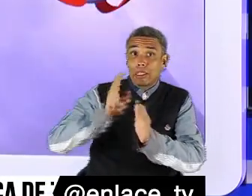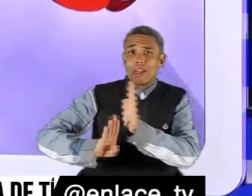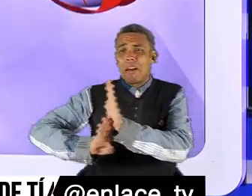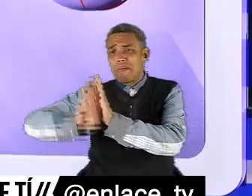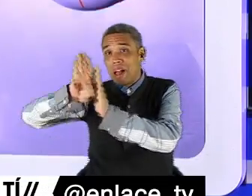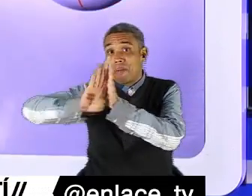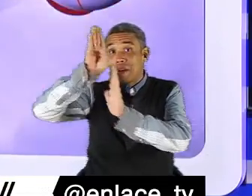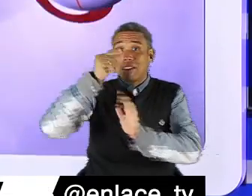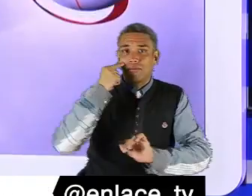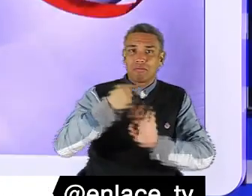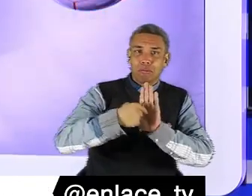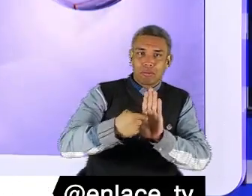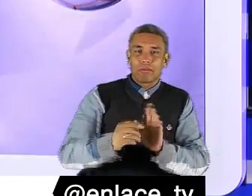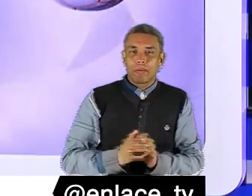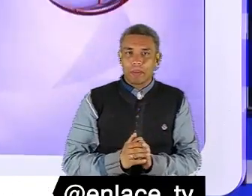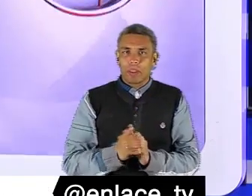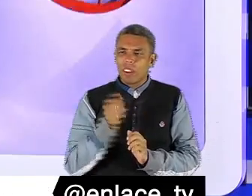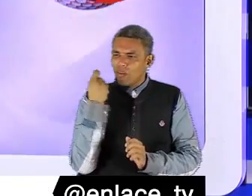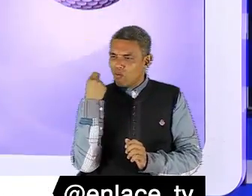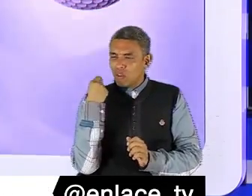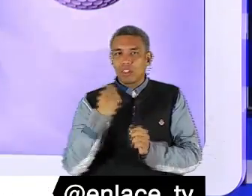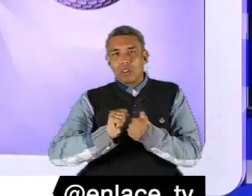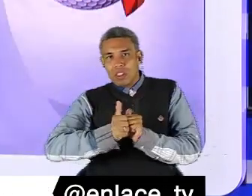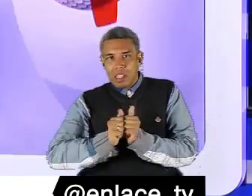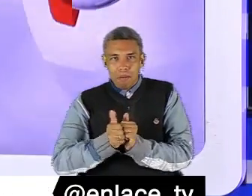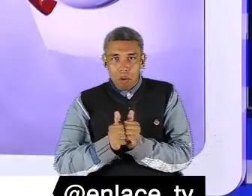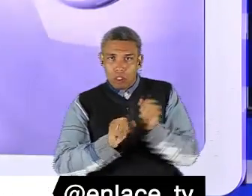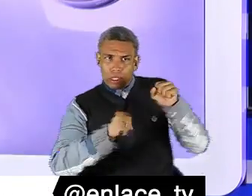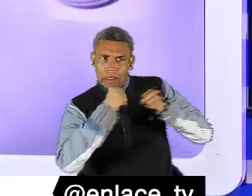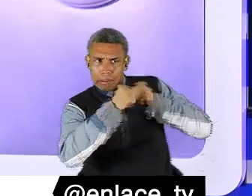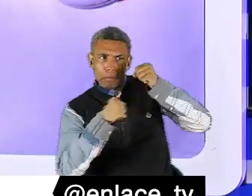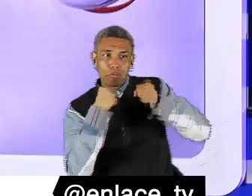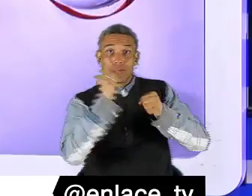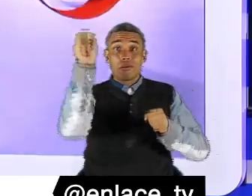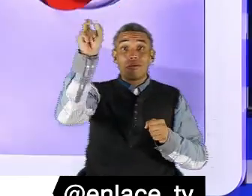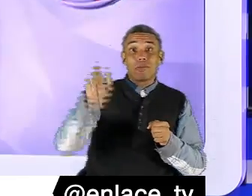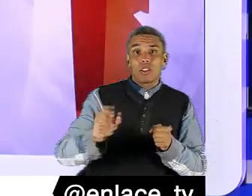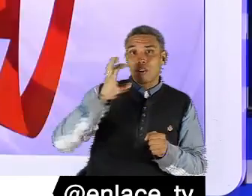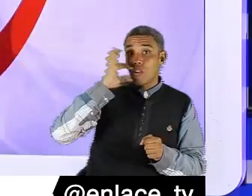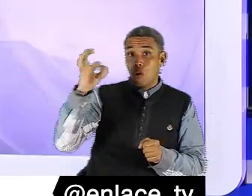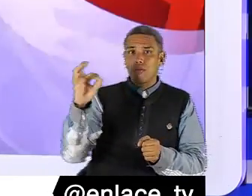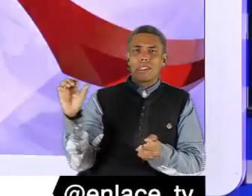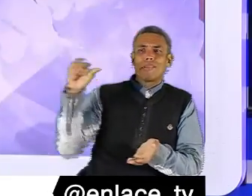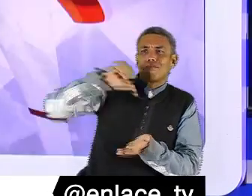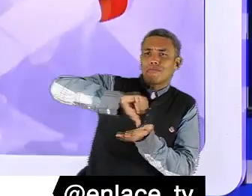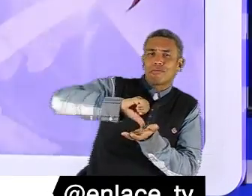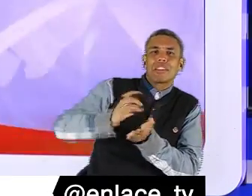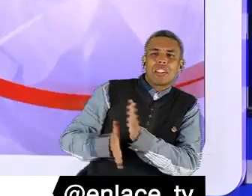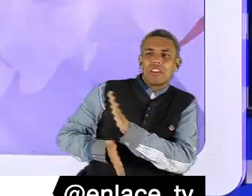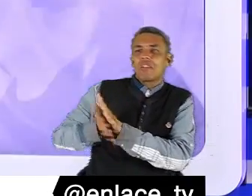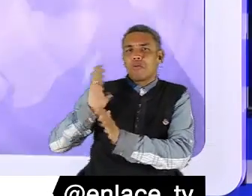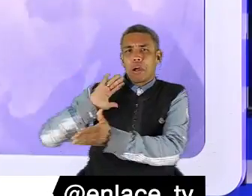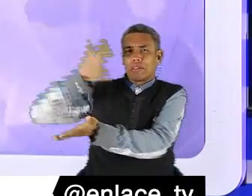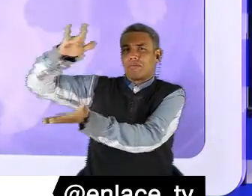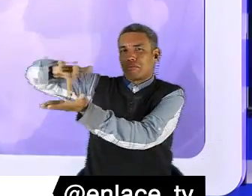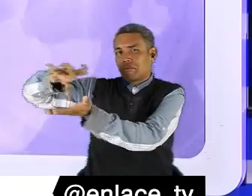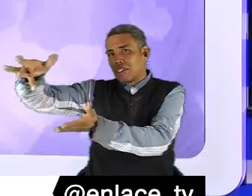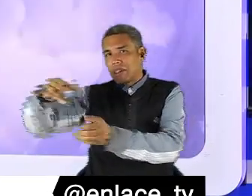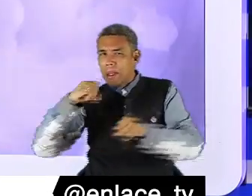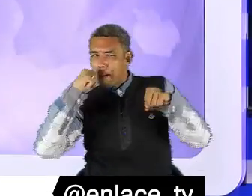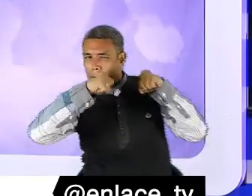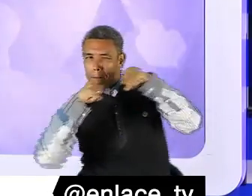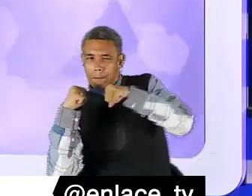semana, la disciplina del boxeo. Un barranqueño también llegó, participó y se trajo buenas medallas para Barranca